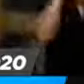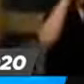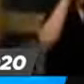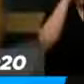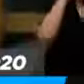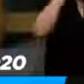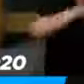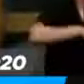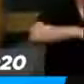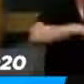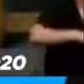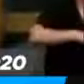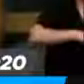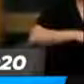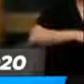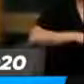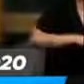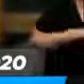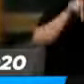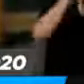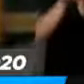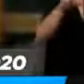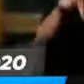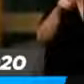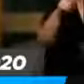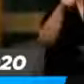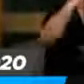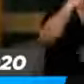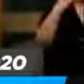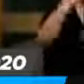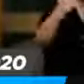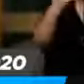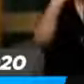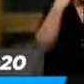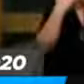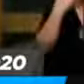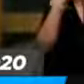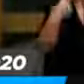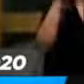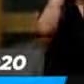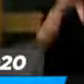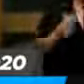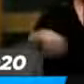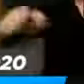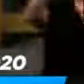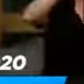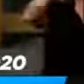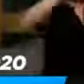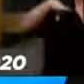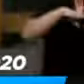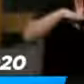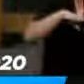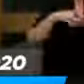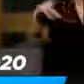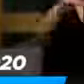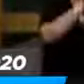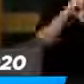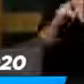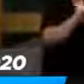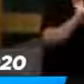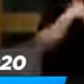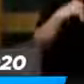1 de septiembre de 2020 a las 19:30 horas a fin de considerar los siguientes expedientes.